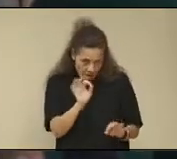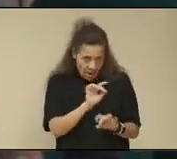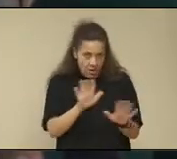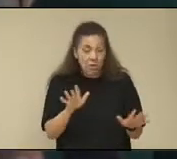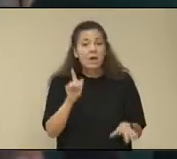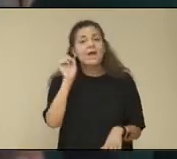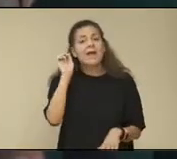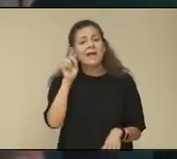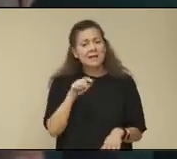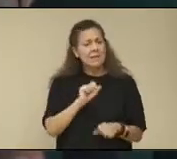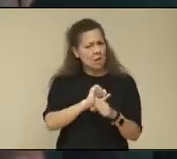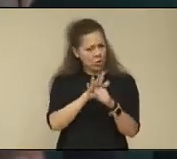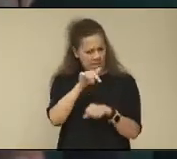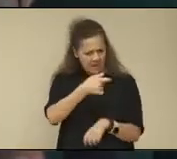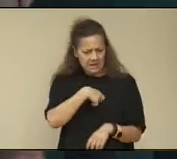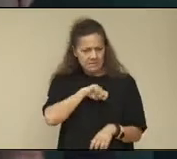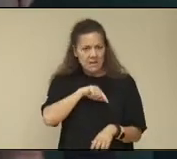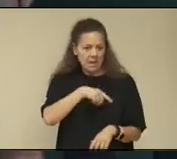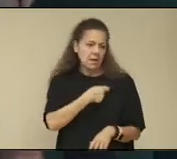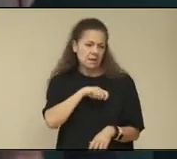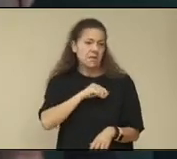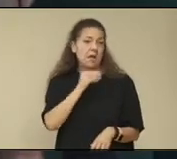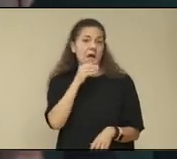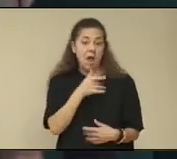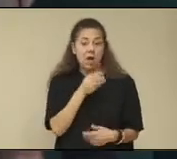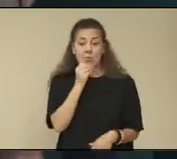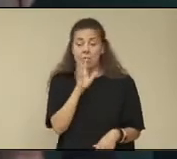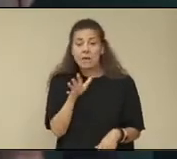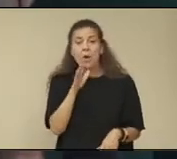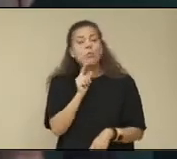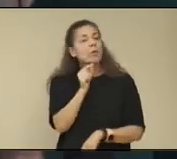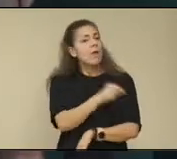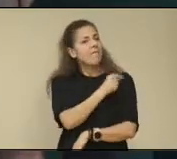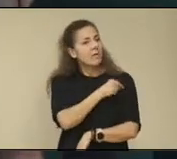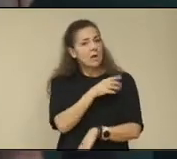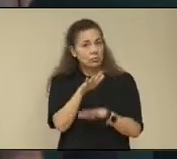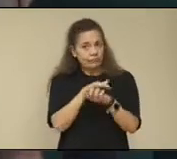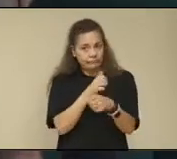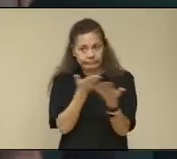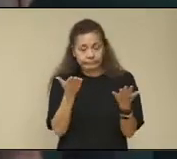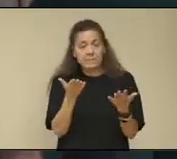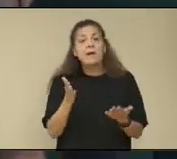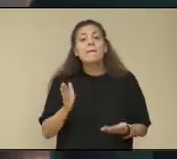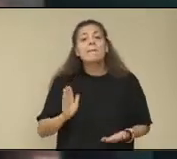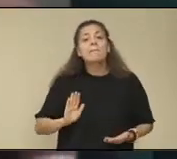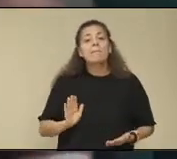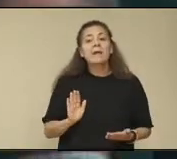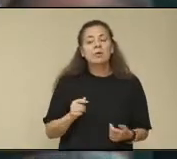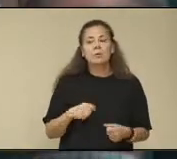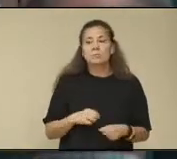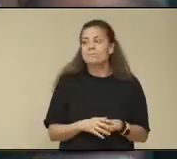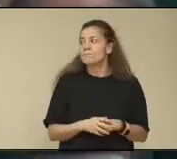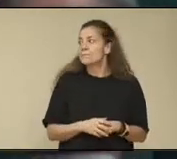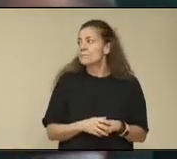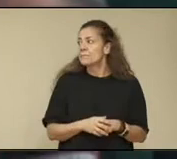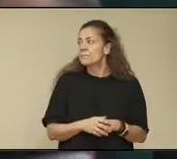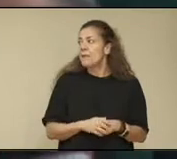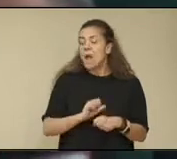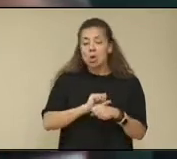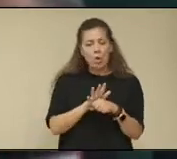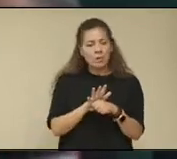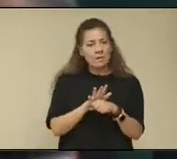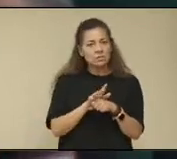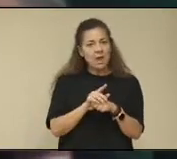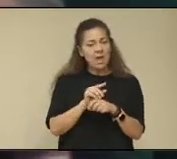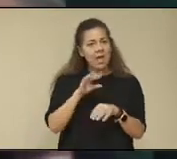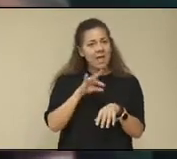en el caso de COVID. En España estamos muy bien porque nos hemos vacunado mucho, pero COVID es una pandemia mundial y hasta